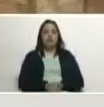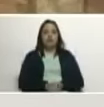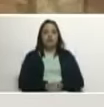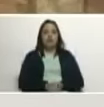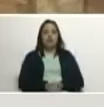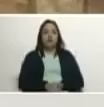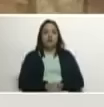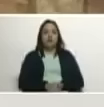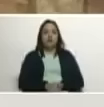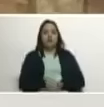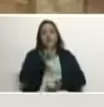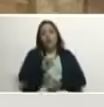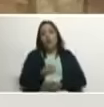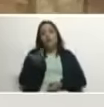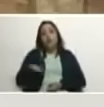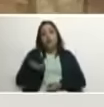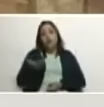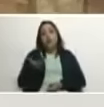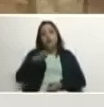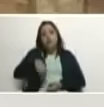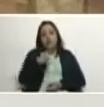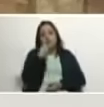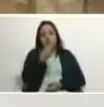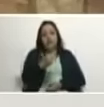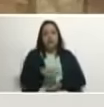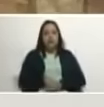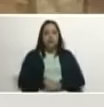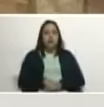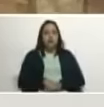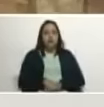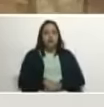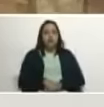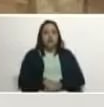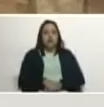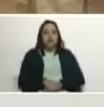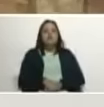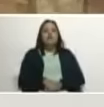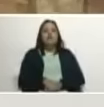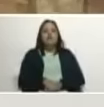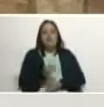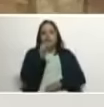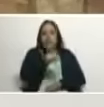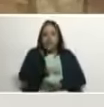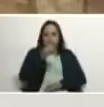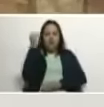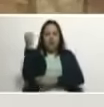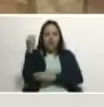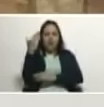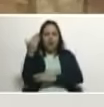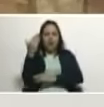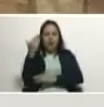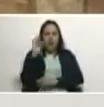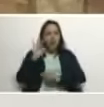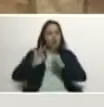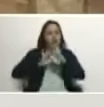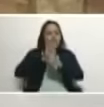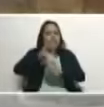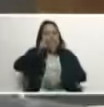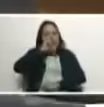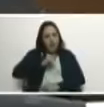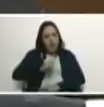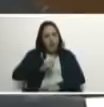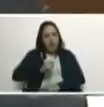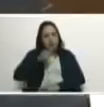de menor importancia, pudiéramos decir, esta asamblea, con sus tres años bien